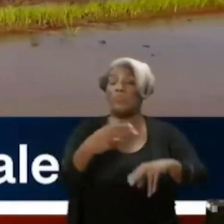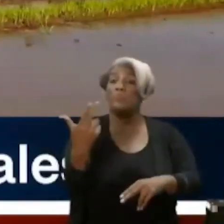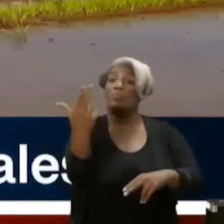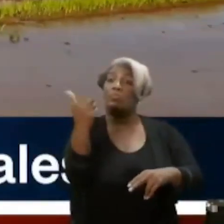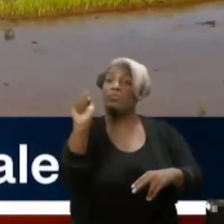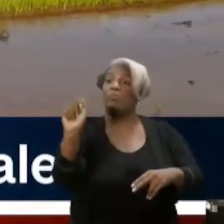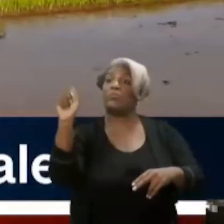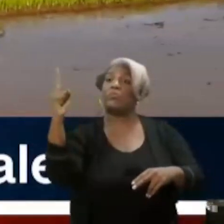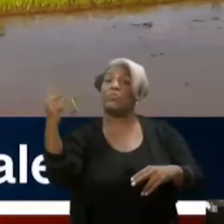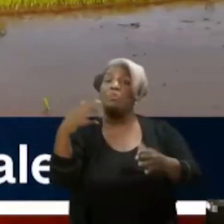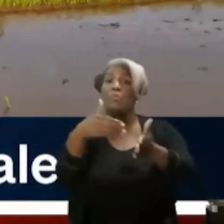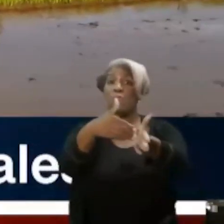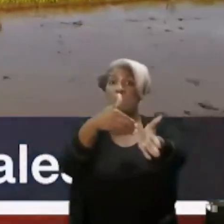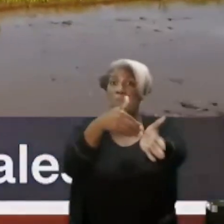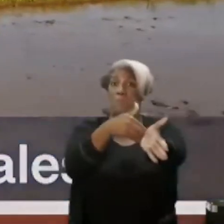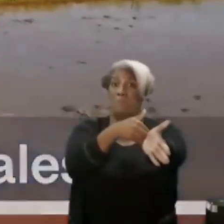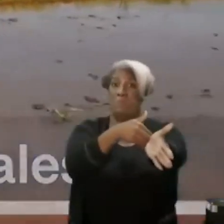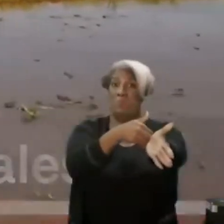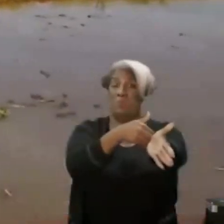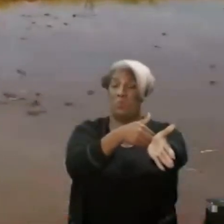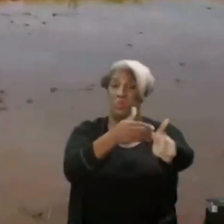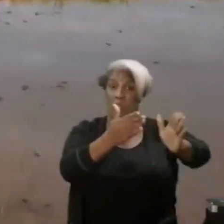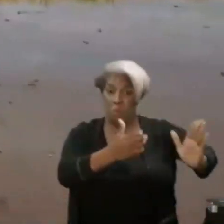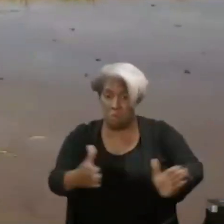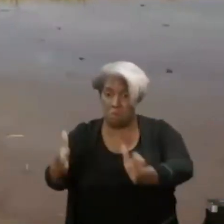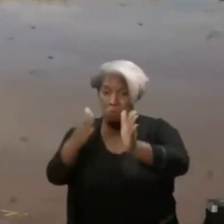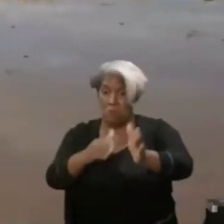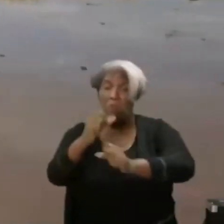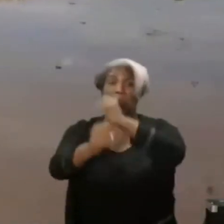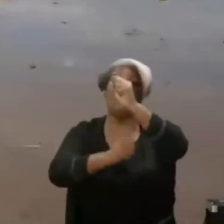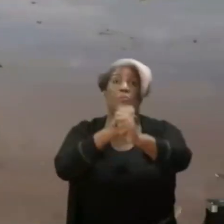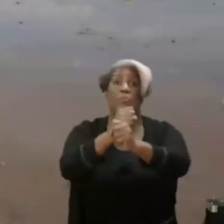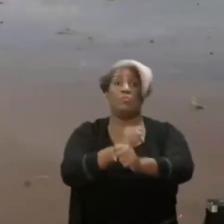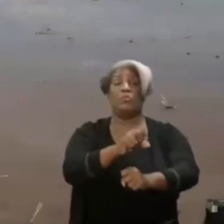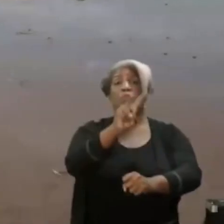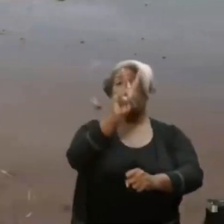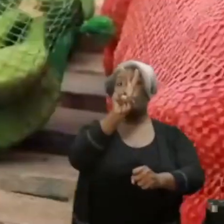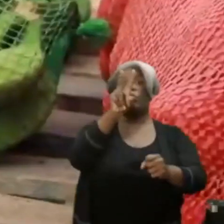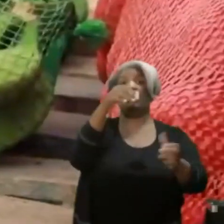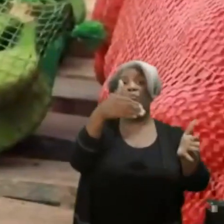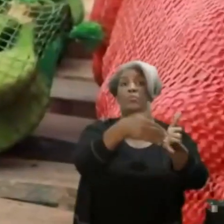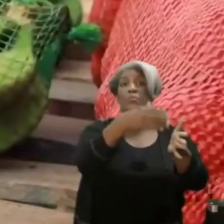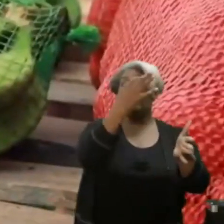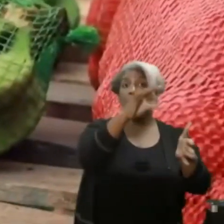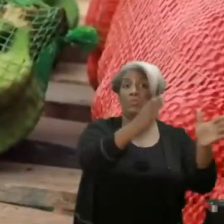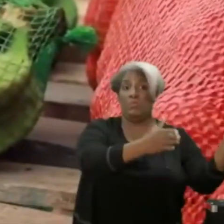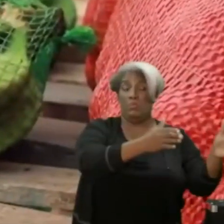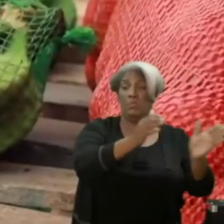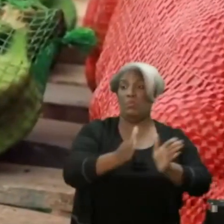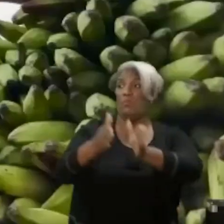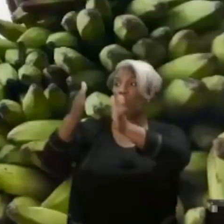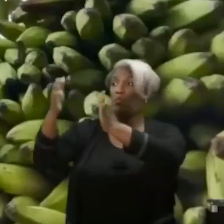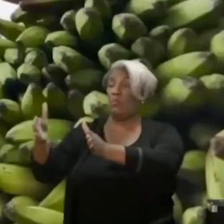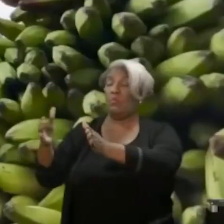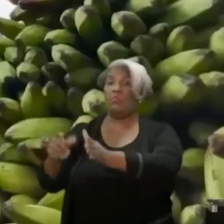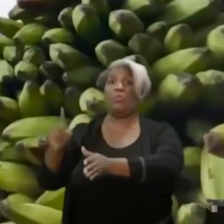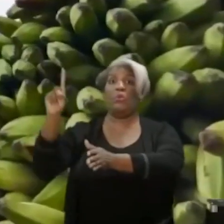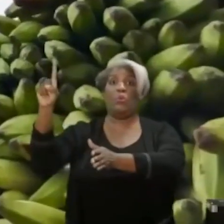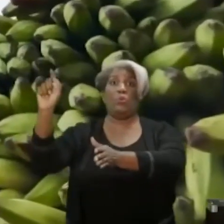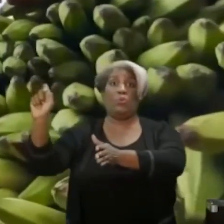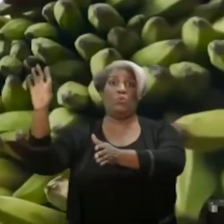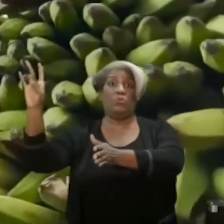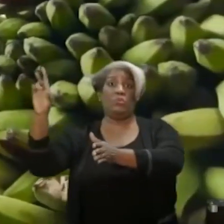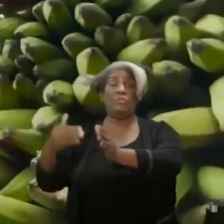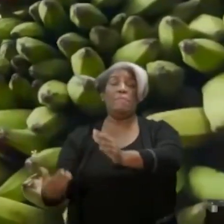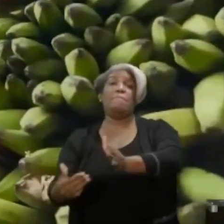13.1 millones de quintales producidos en el 2019 a una producción de 14.7 millones de quintales en el